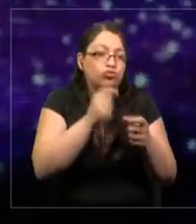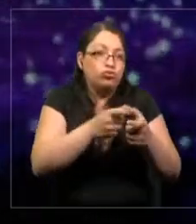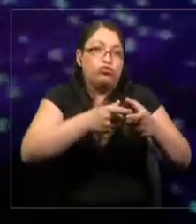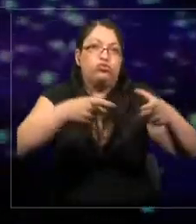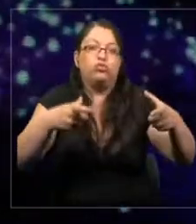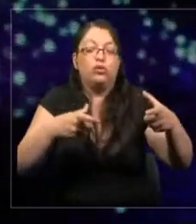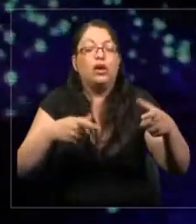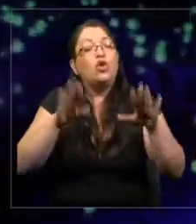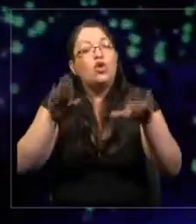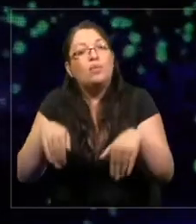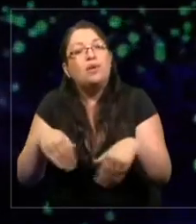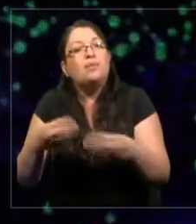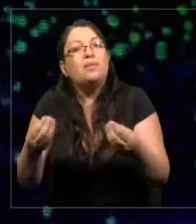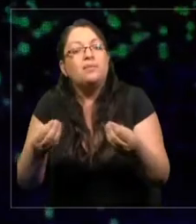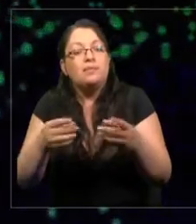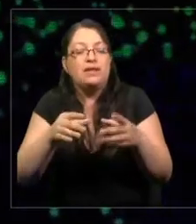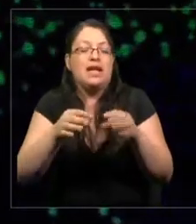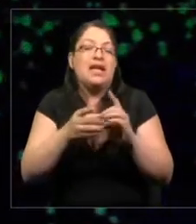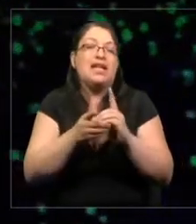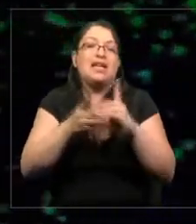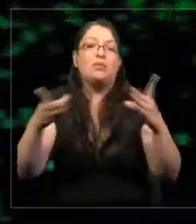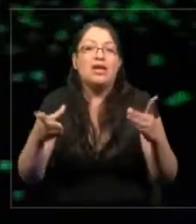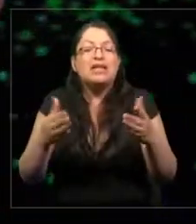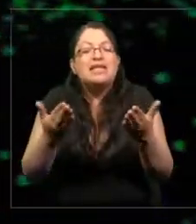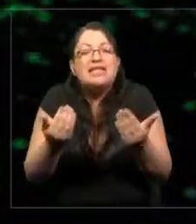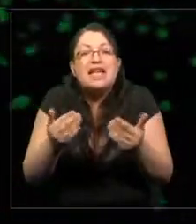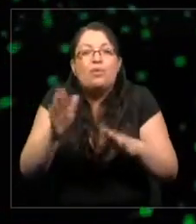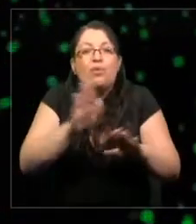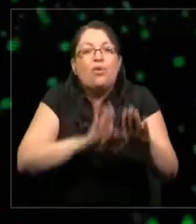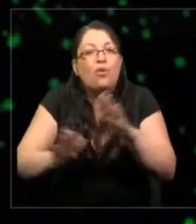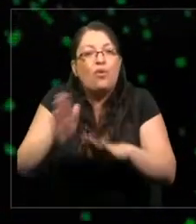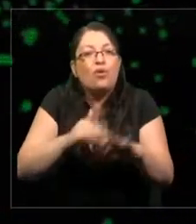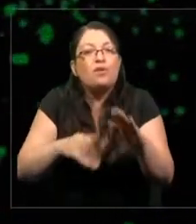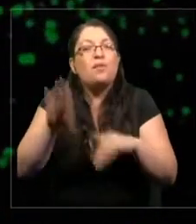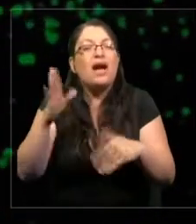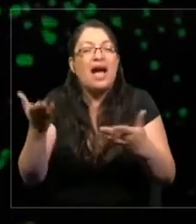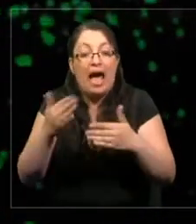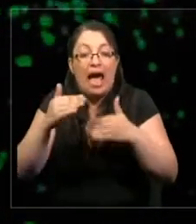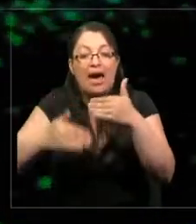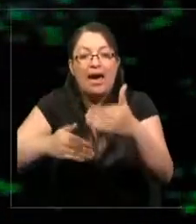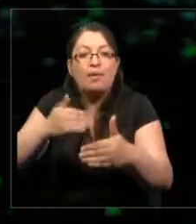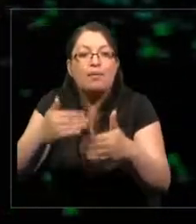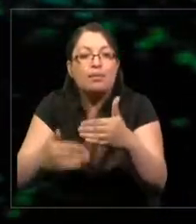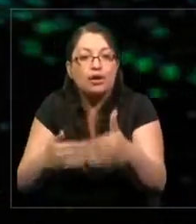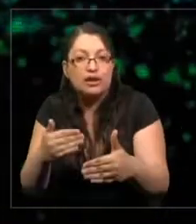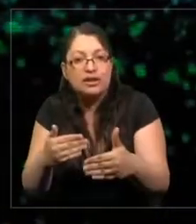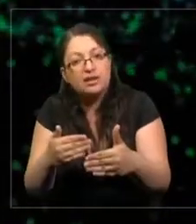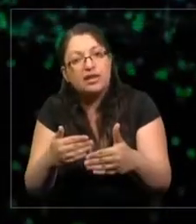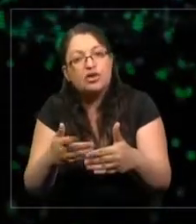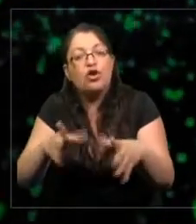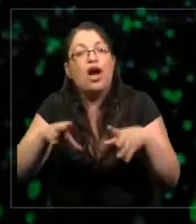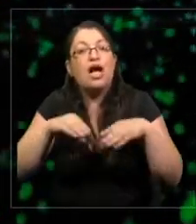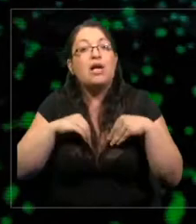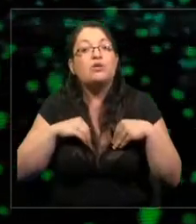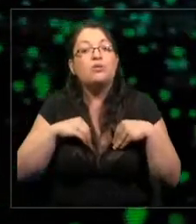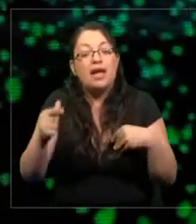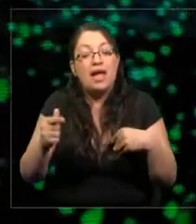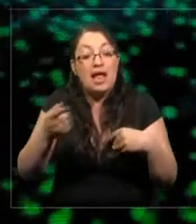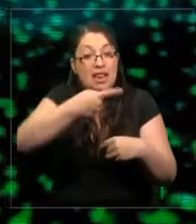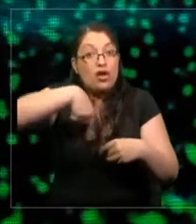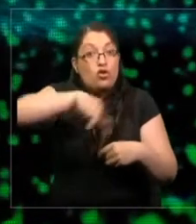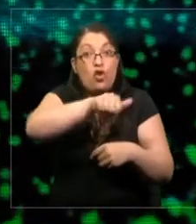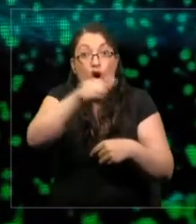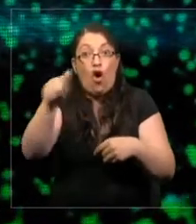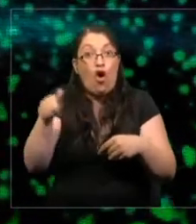mismo va a pasar con nuestra democracia tenemos que cuidar por sobre todo el proceso hacernos cargo de caminar ese proceso